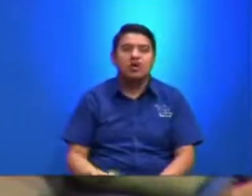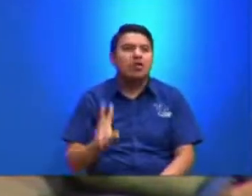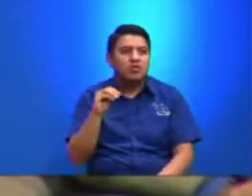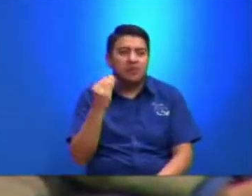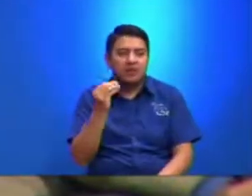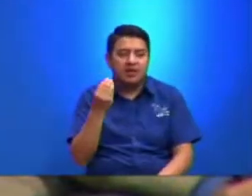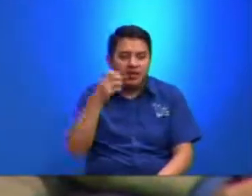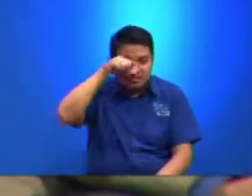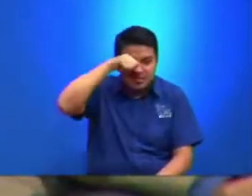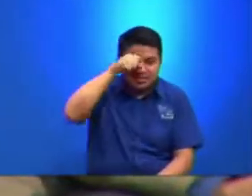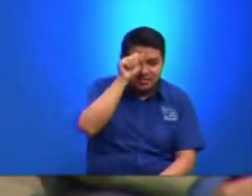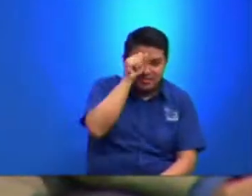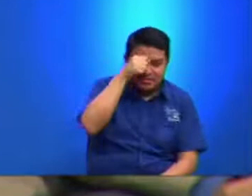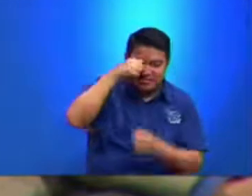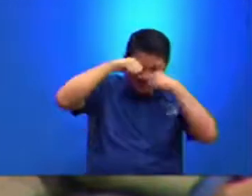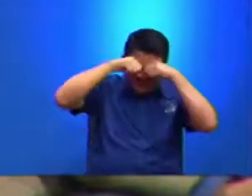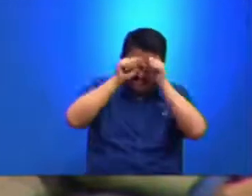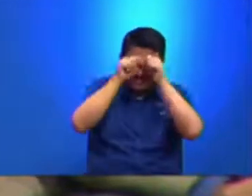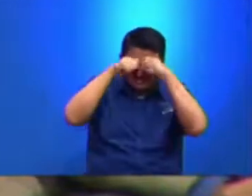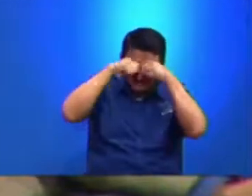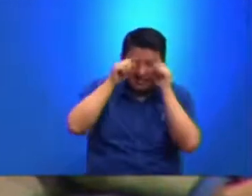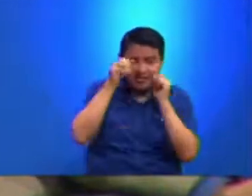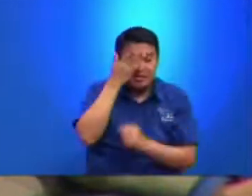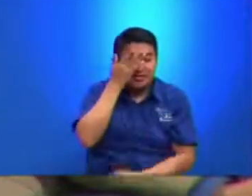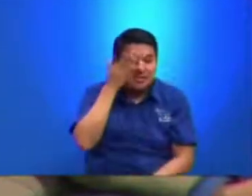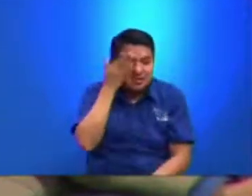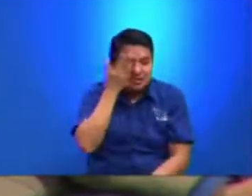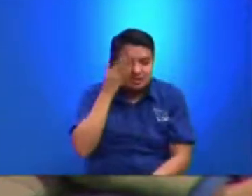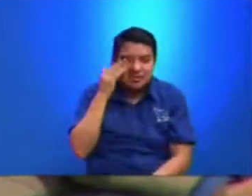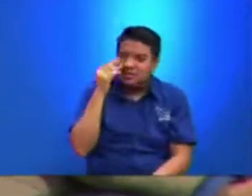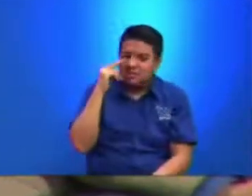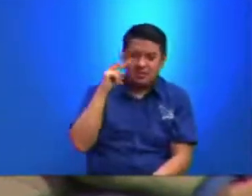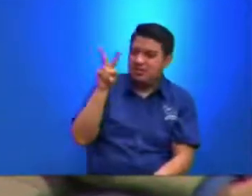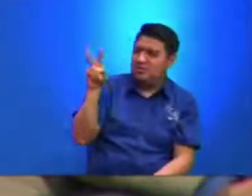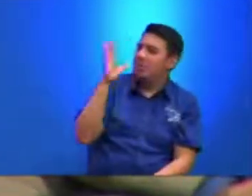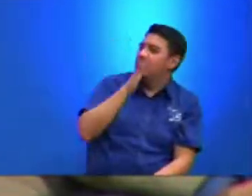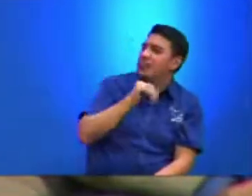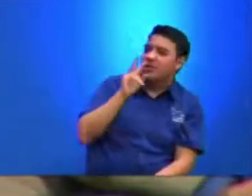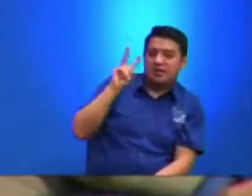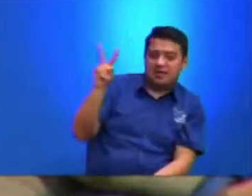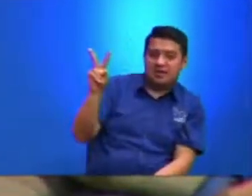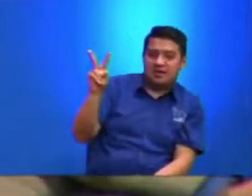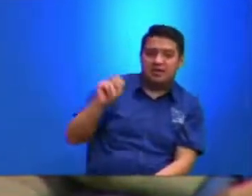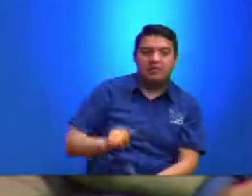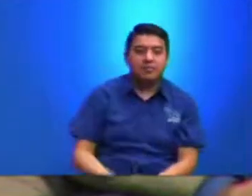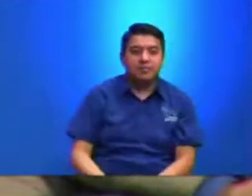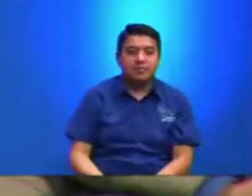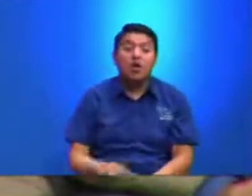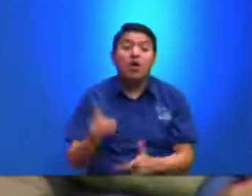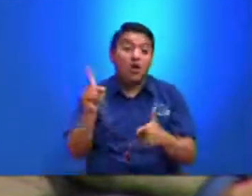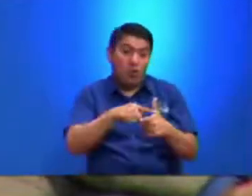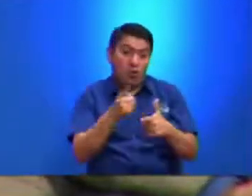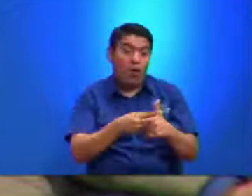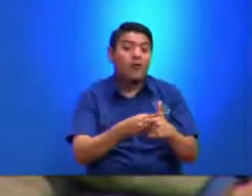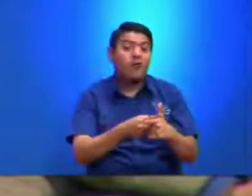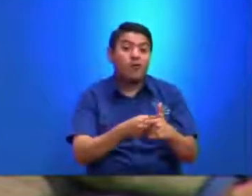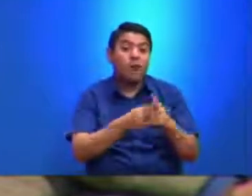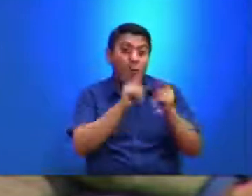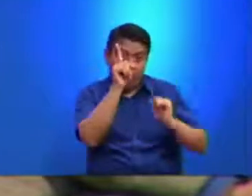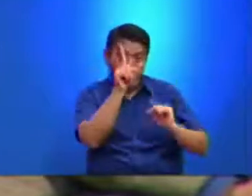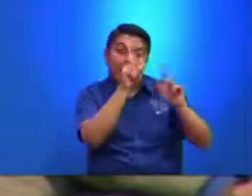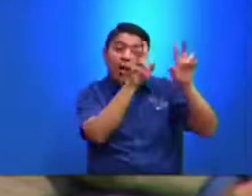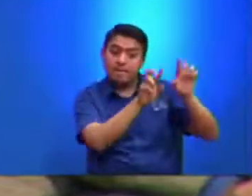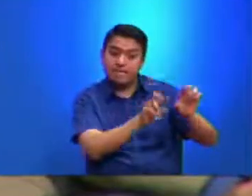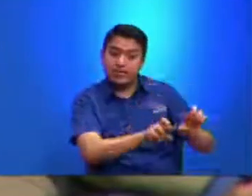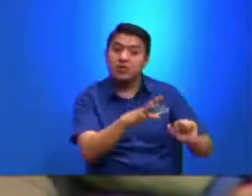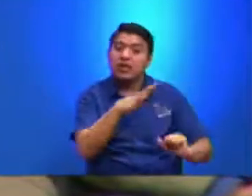va a producir dolor, se va a producir ojo rojo y mala visión. Eso es bien importante. Tremendo. Ese es uno de… Y